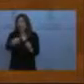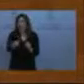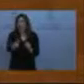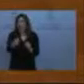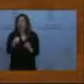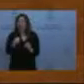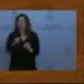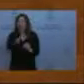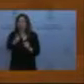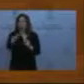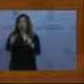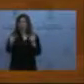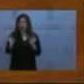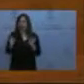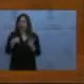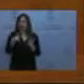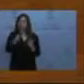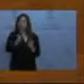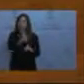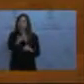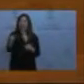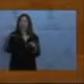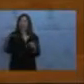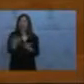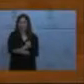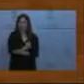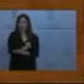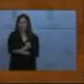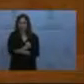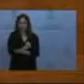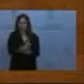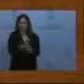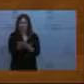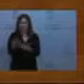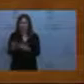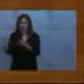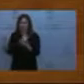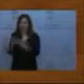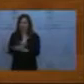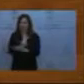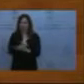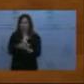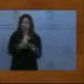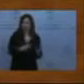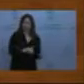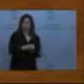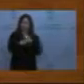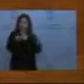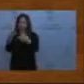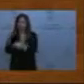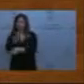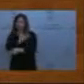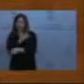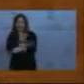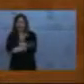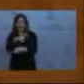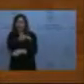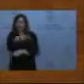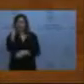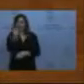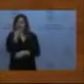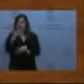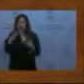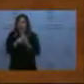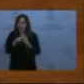condición. Pero por una parte les voy a pedir a todos ustedes que nos salgamos del hemiciclo y vayamos a donde se hace deporte y con edad escolar, con nuestros